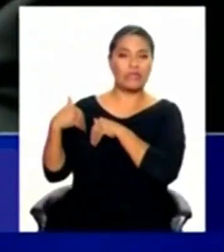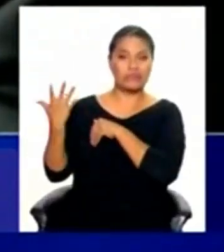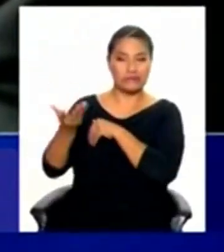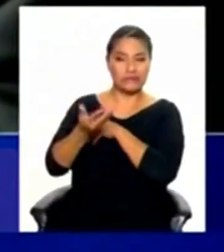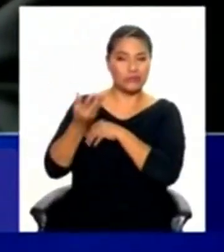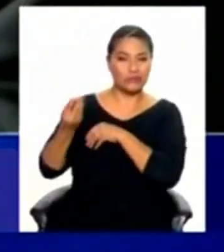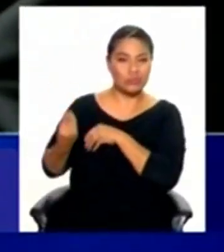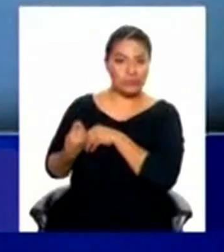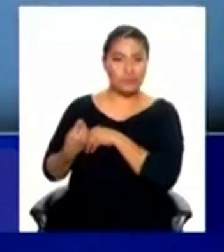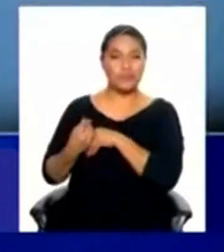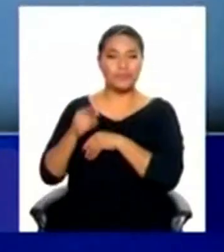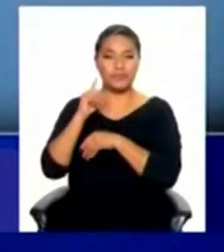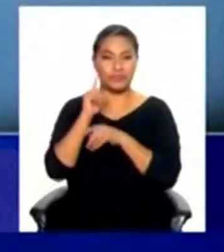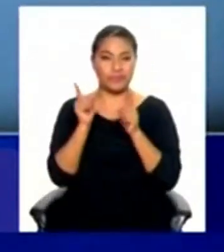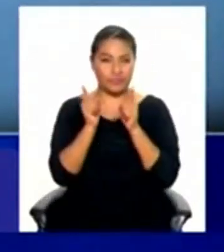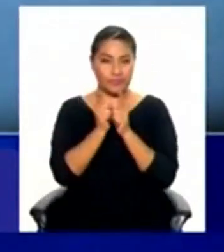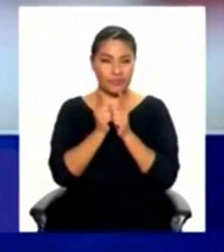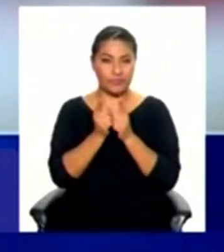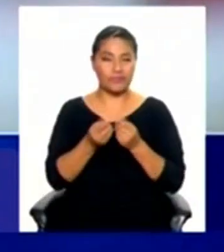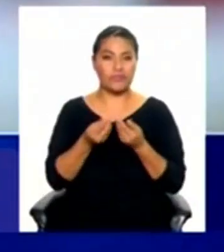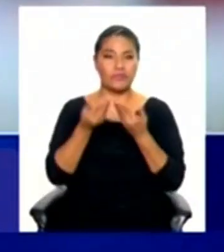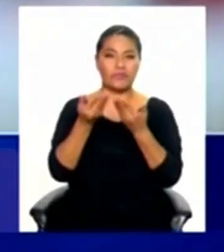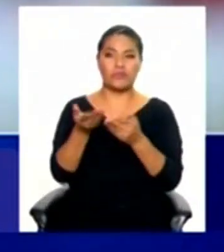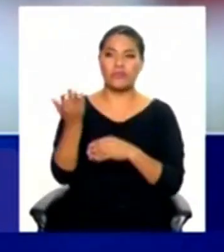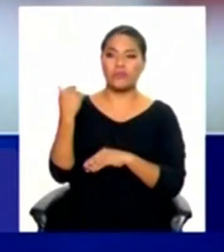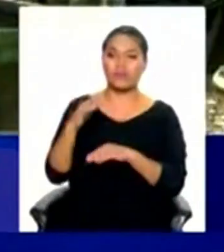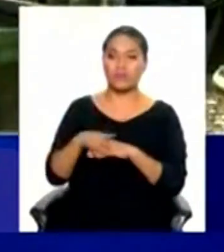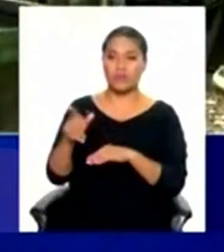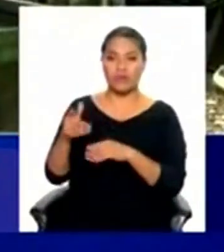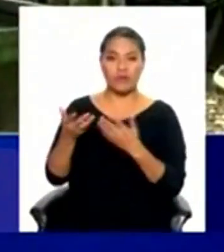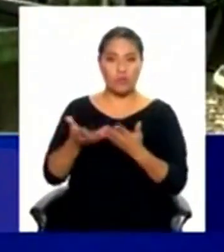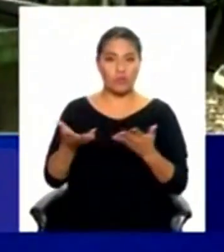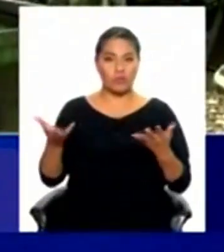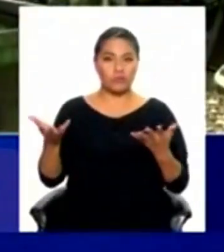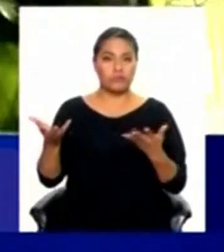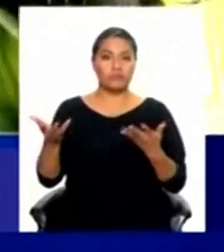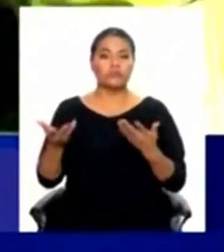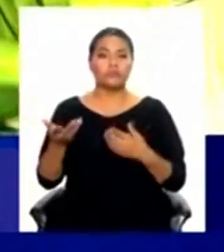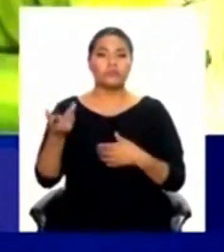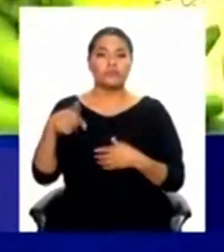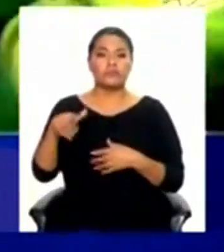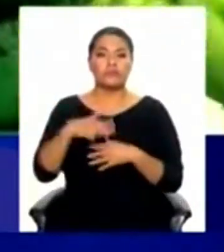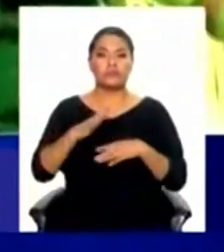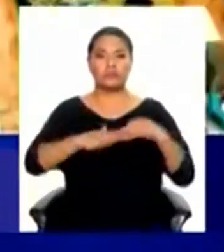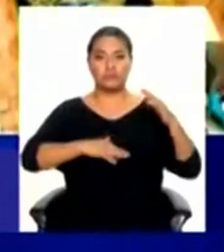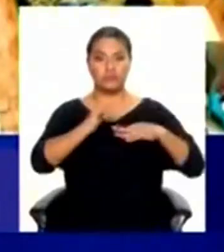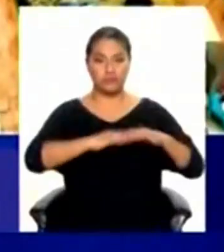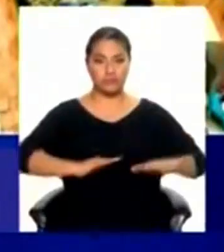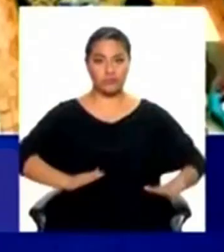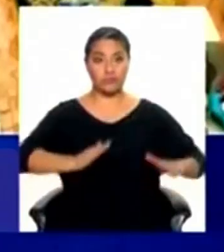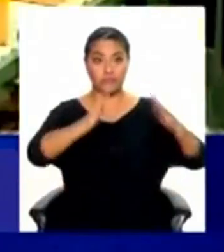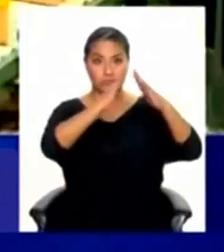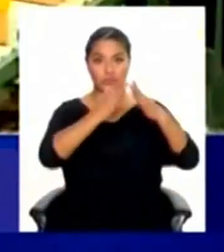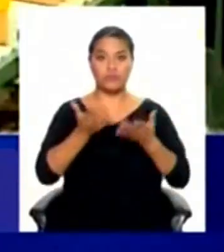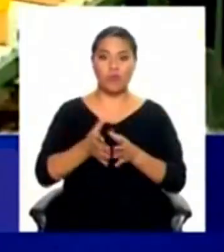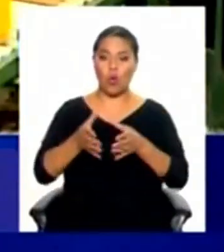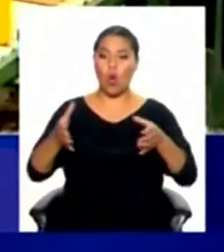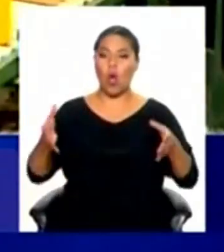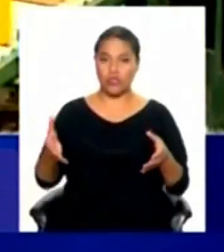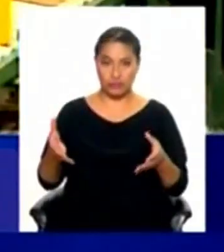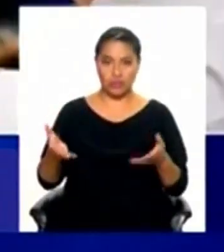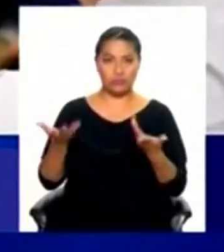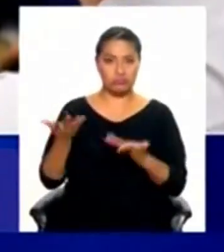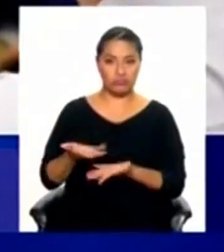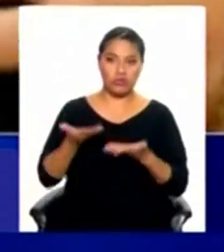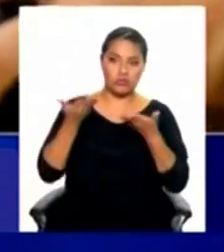un dato muy cortito donde ubicas al producto bruto interno construcción que está vinculado a cemento que estén vinculado